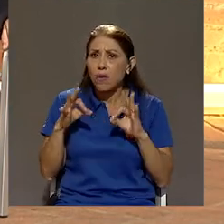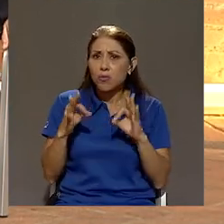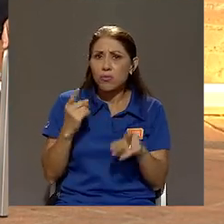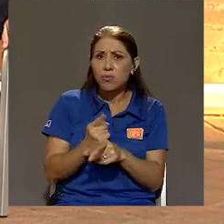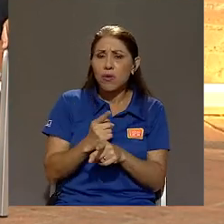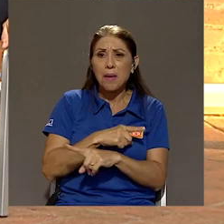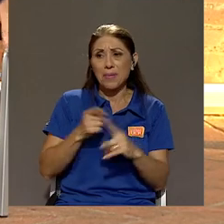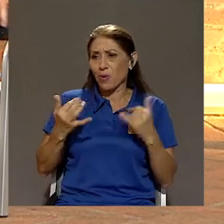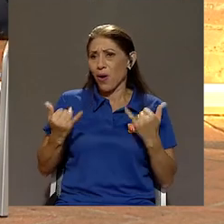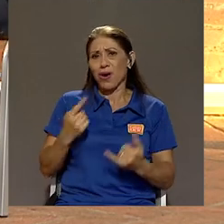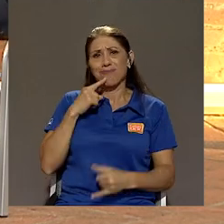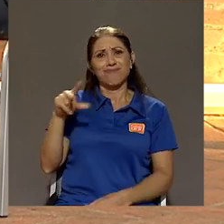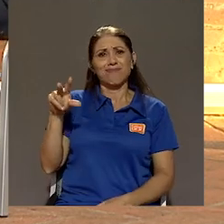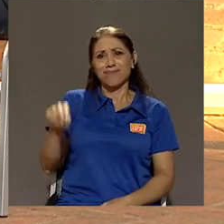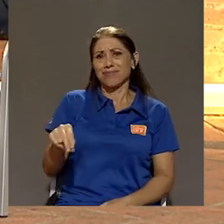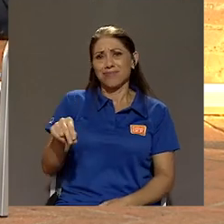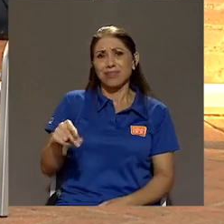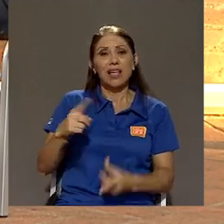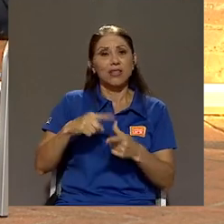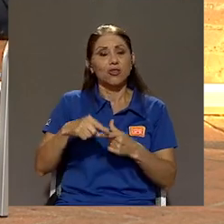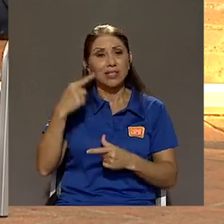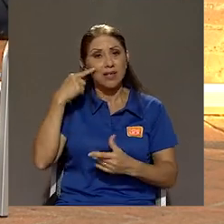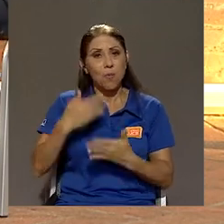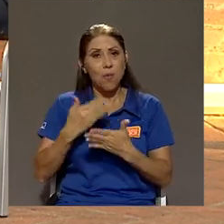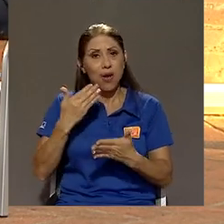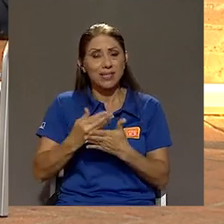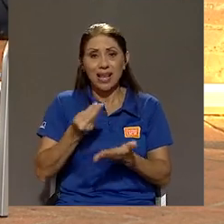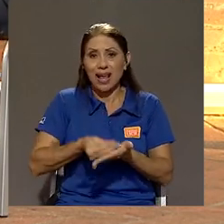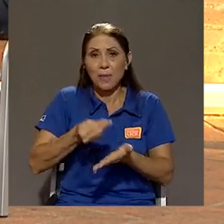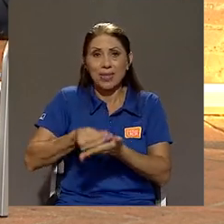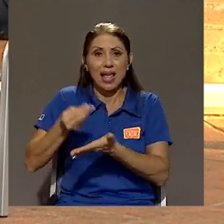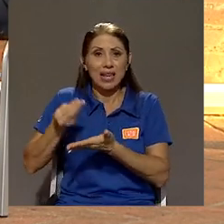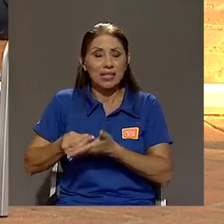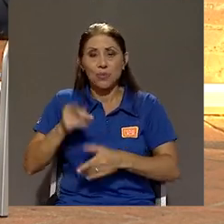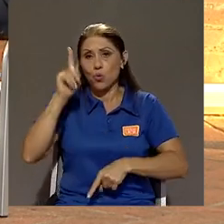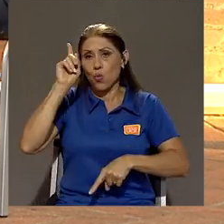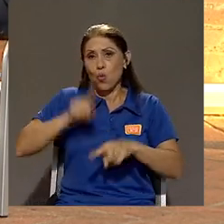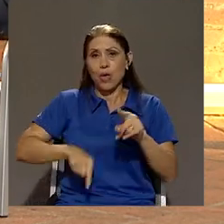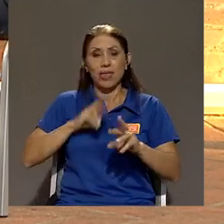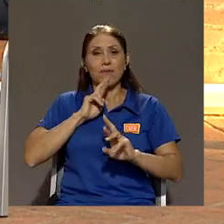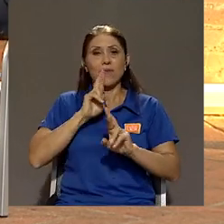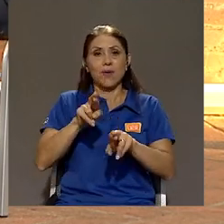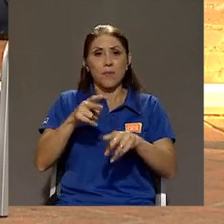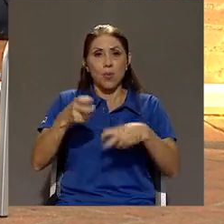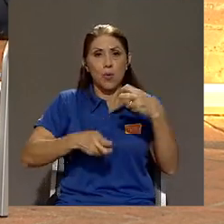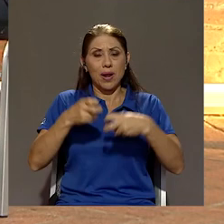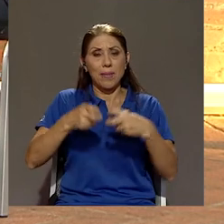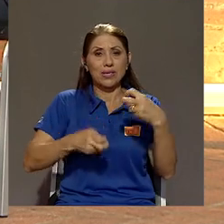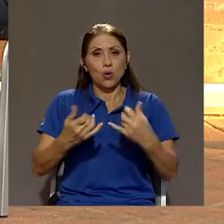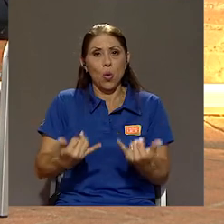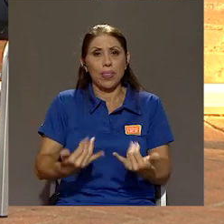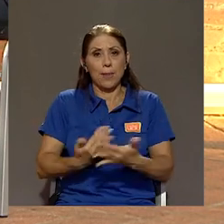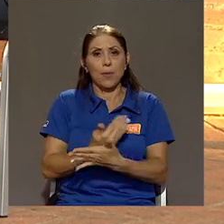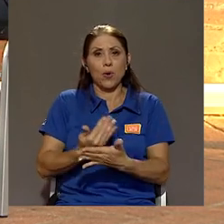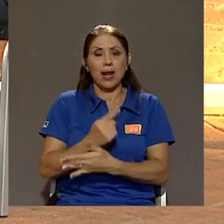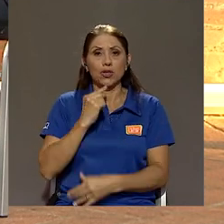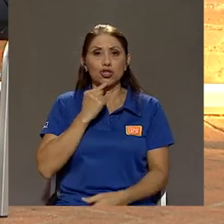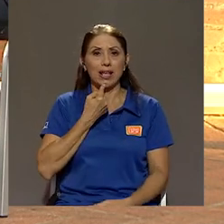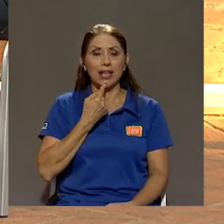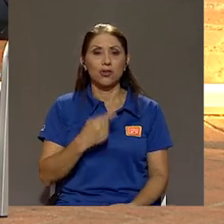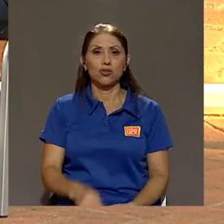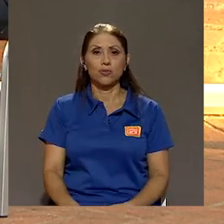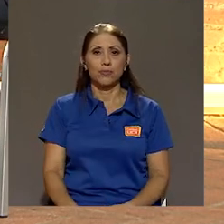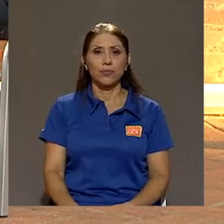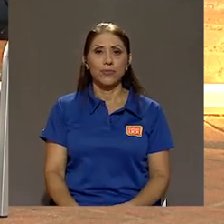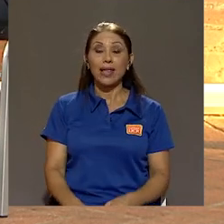revela las incapacidades que tiene el capitalismo para dar respuesta a los problemas contemporáneos serios.